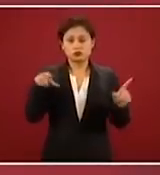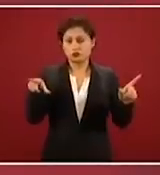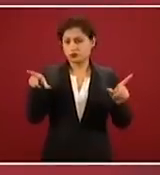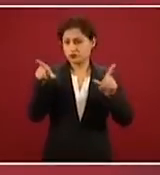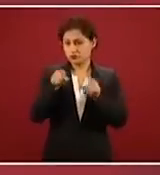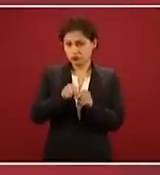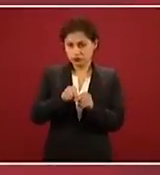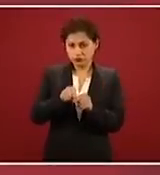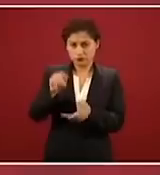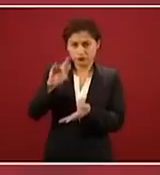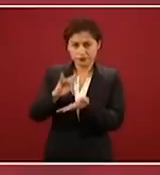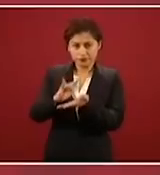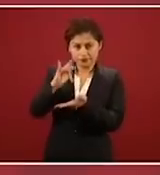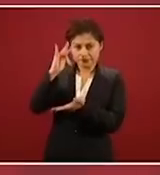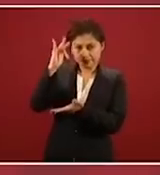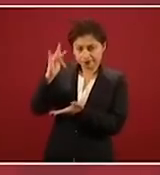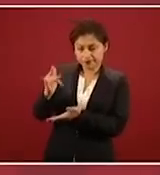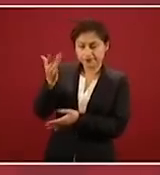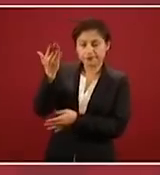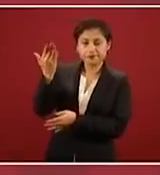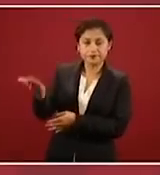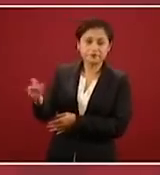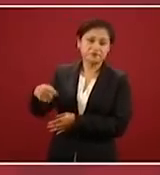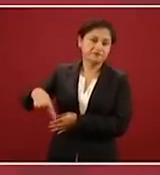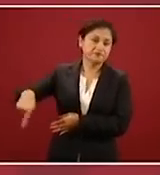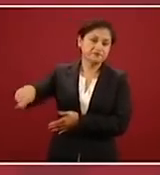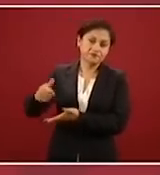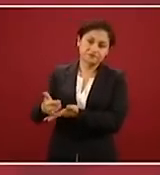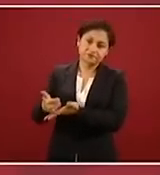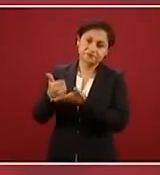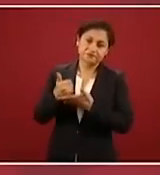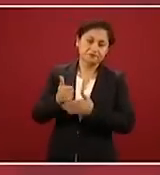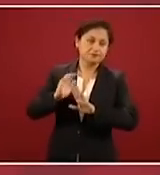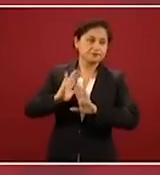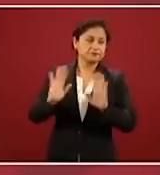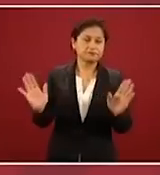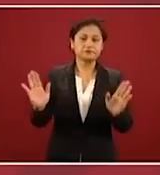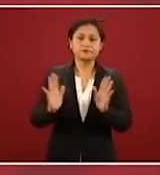el hecho de cooperar, de ayudar,